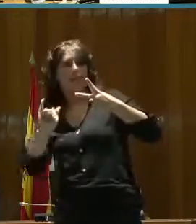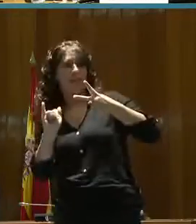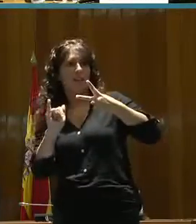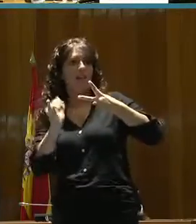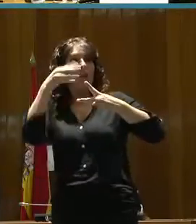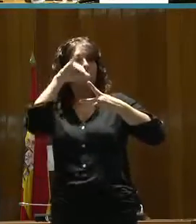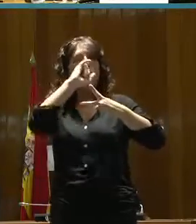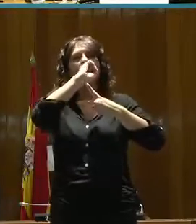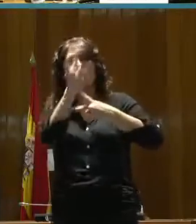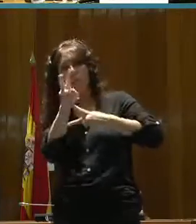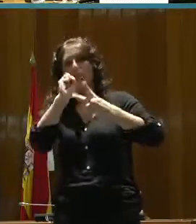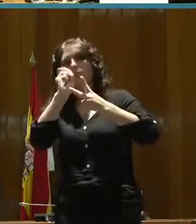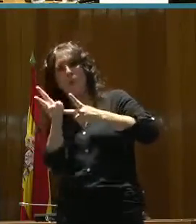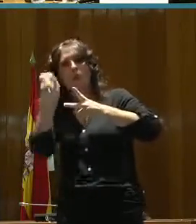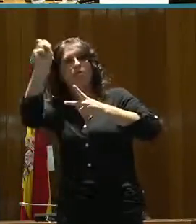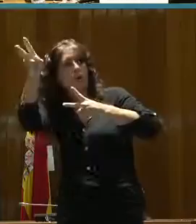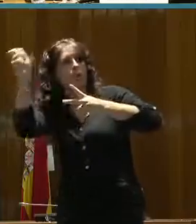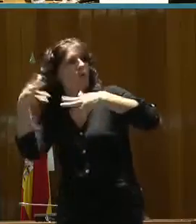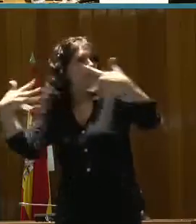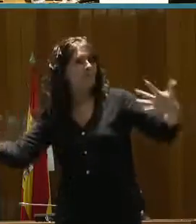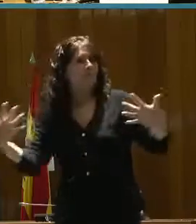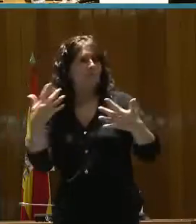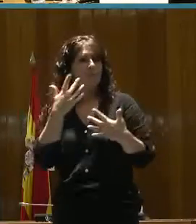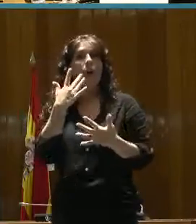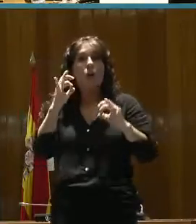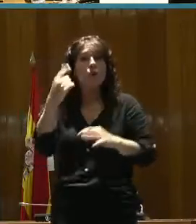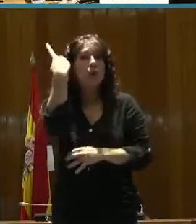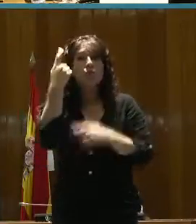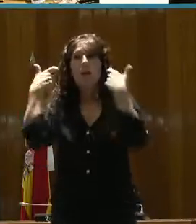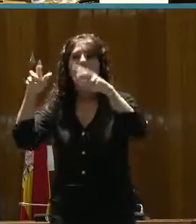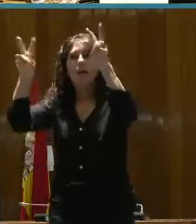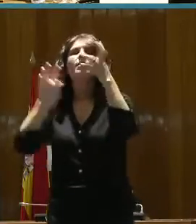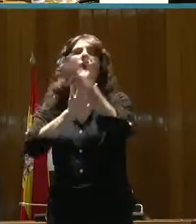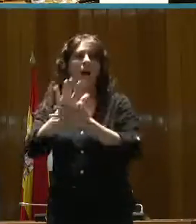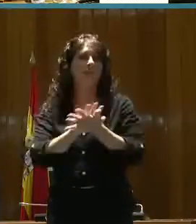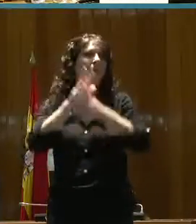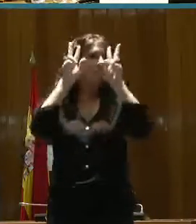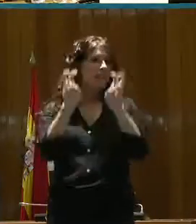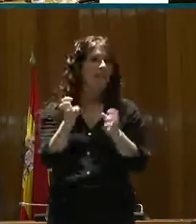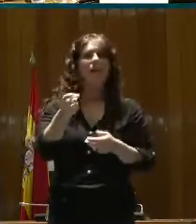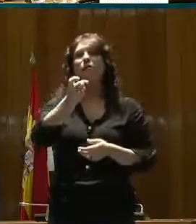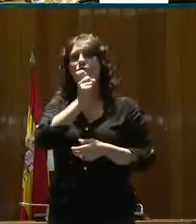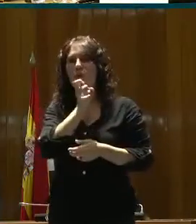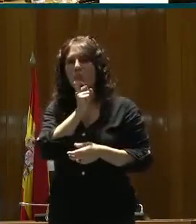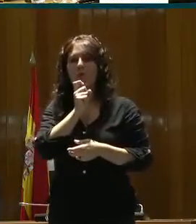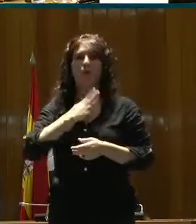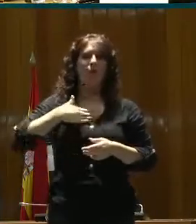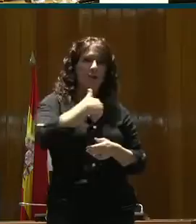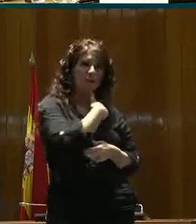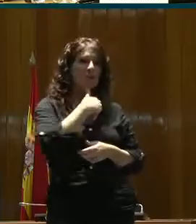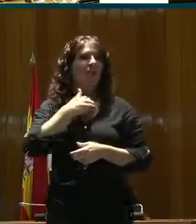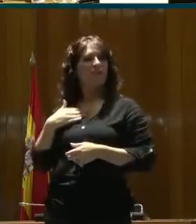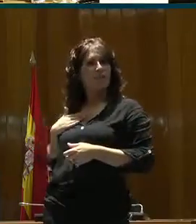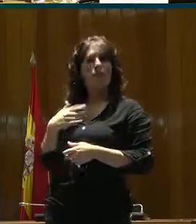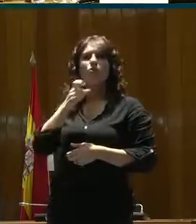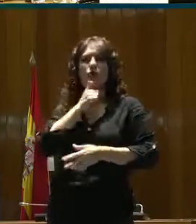subsecciones, y en concreto una de ellas que aborda la cuestión de cómo se integra esa estructura o ese fragmento de cambio